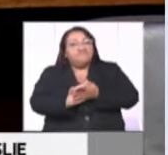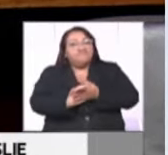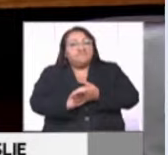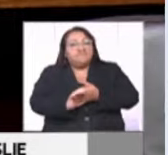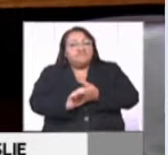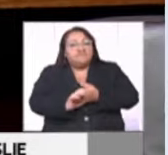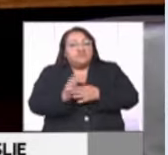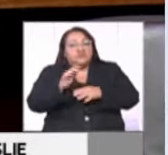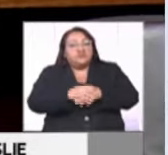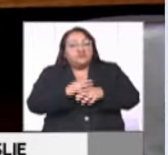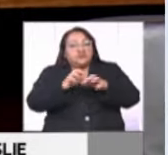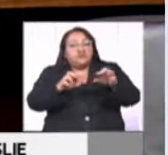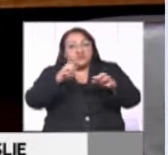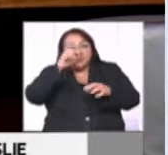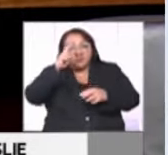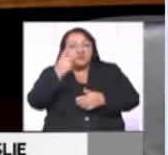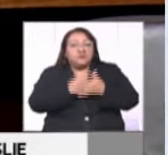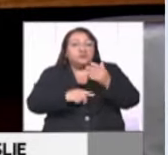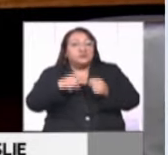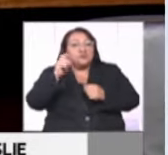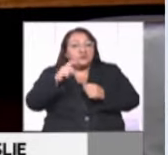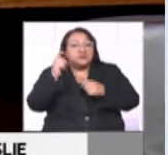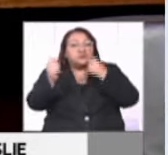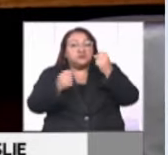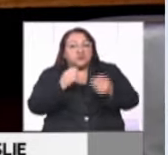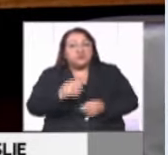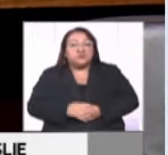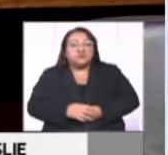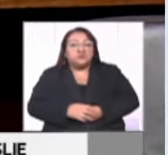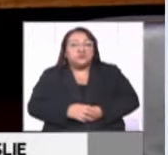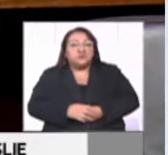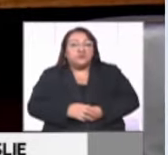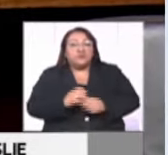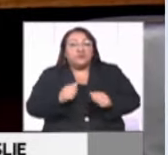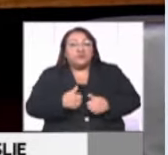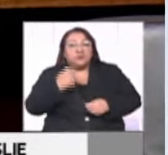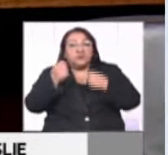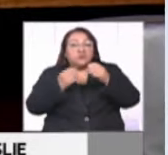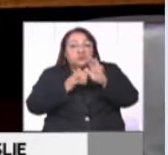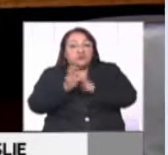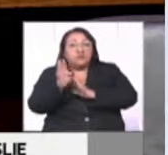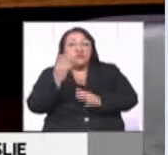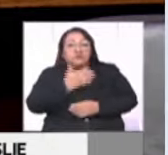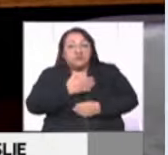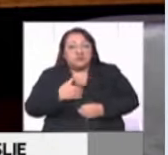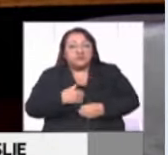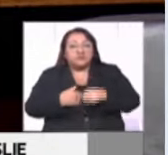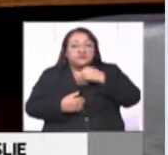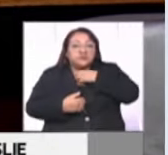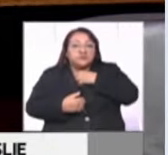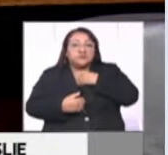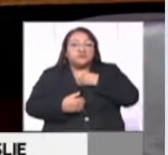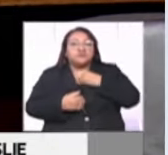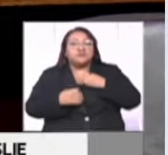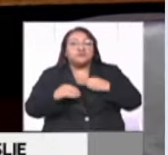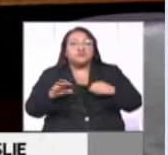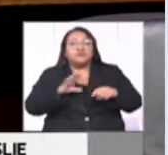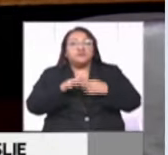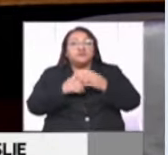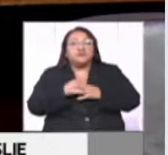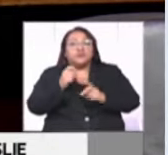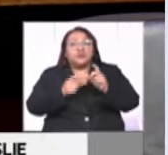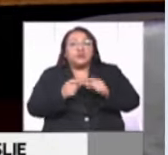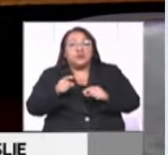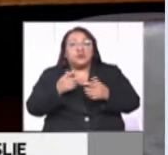al pueblo cusqueño, que necesita del turismo, que vive del turismo para salir adelante, presidente. Y lo único que estamos haciendo con circunstancias de